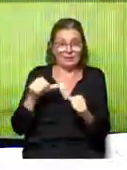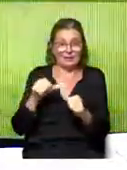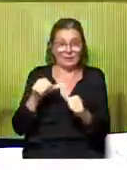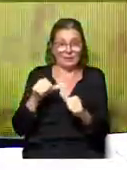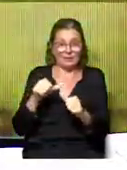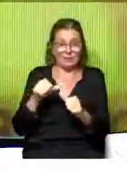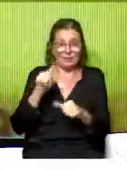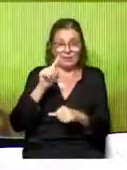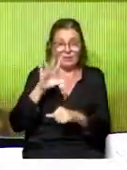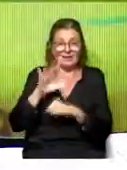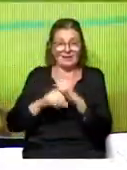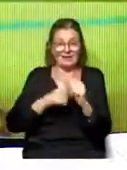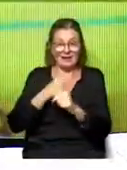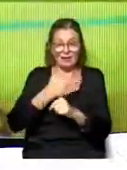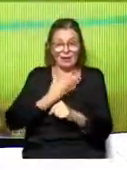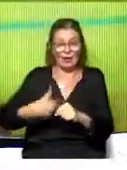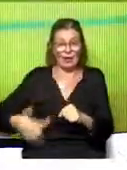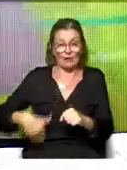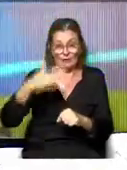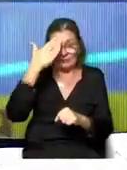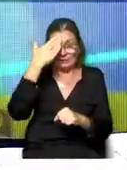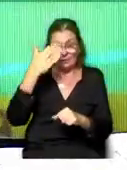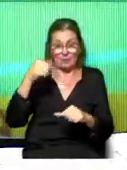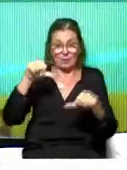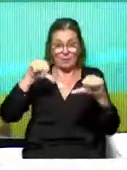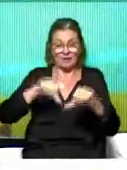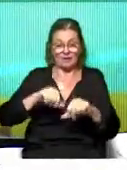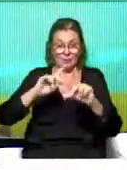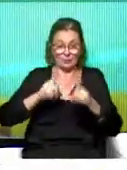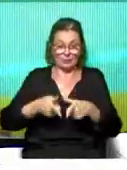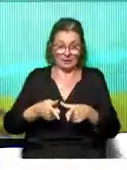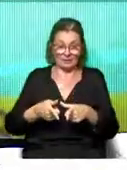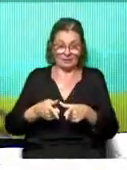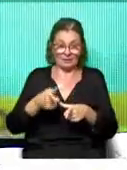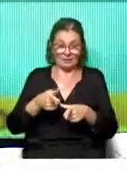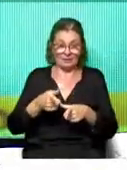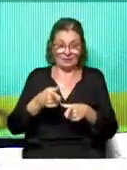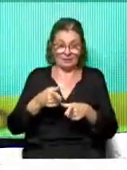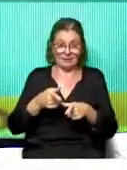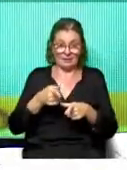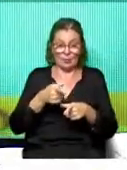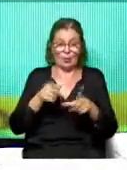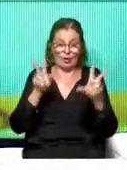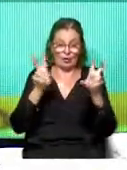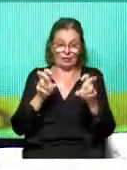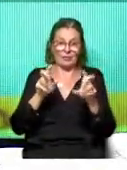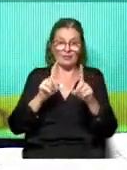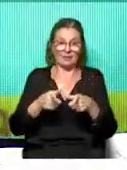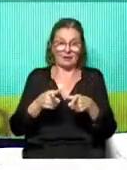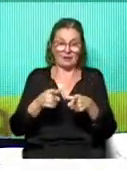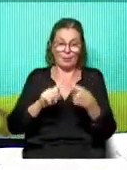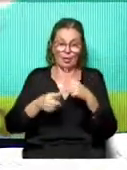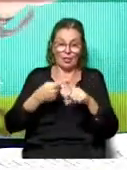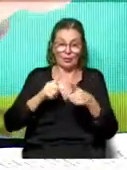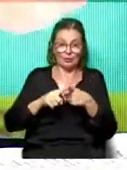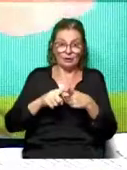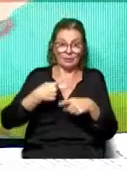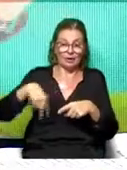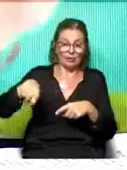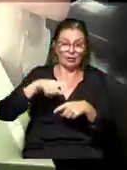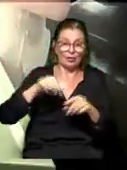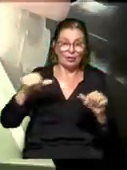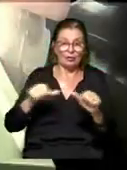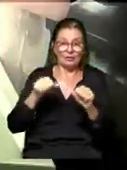en los 15 años de gobierno del Frente Amplio, que por eso perdimos también. Ah, y quizás este es uno de los temas que tenemos que discutir, pese a todo lo que